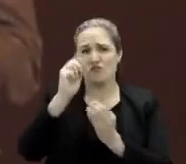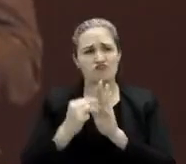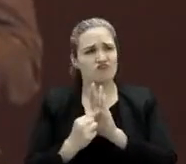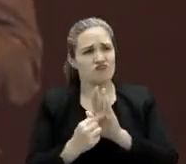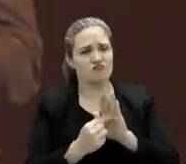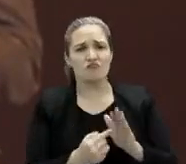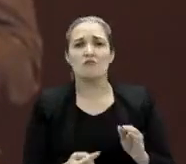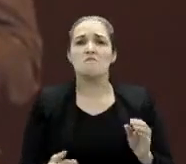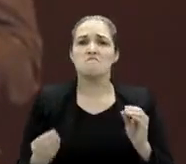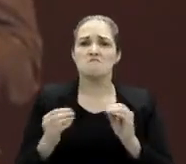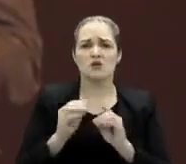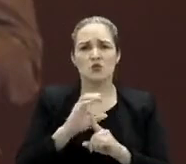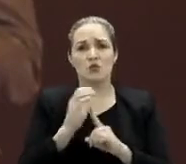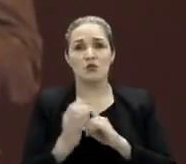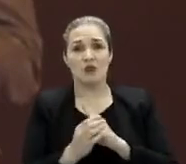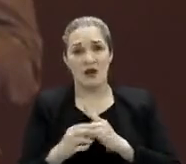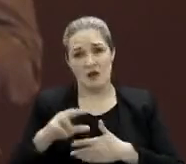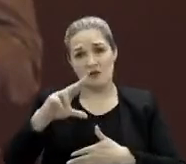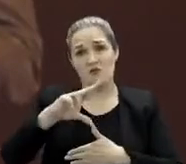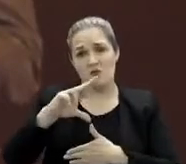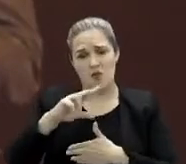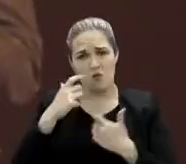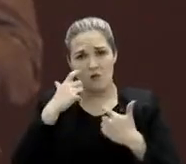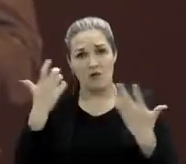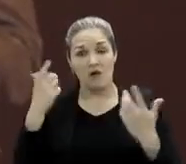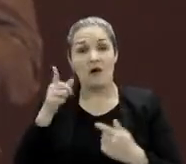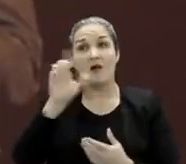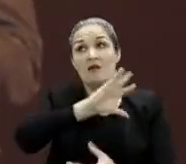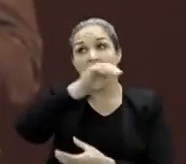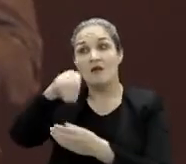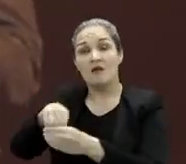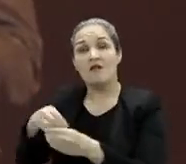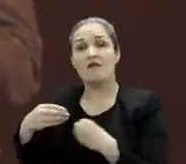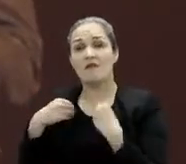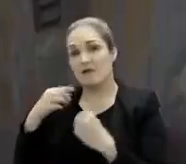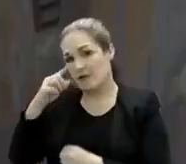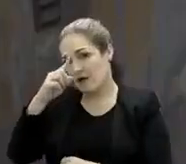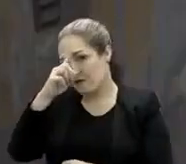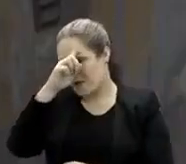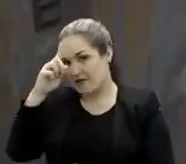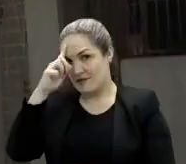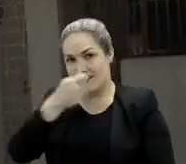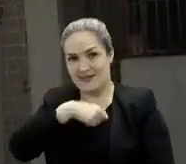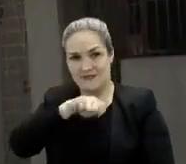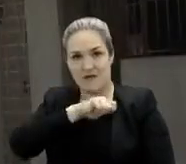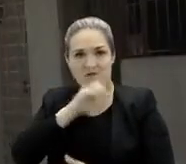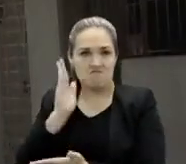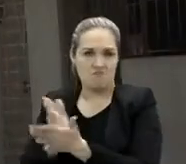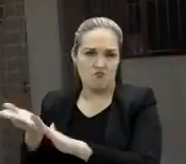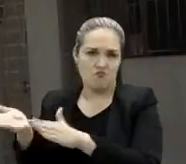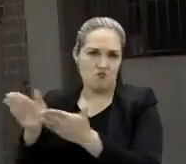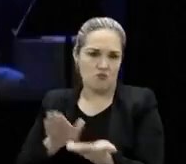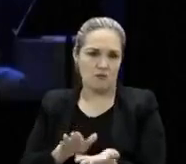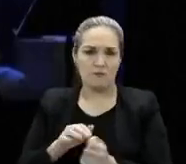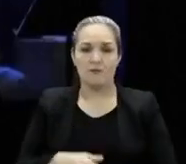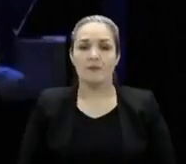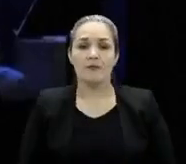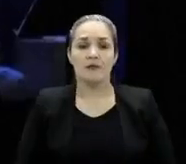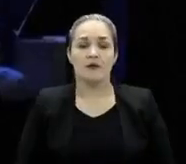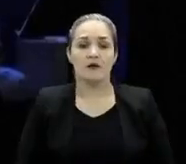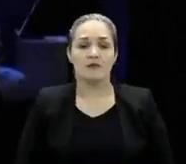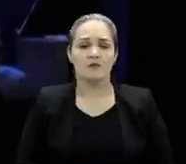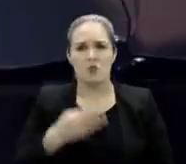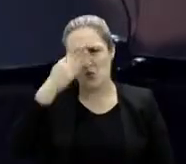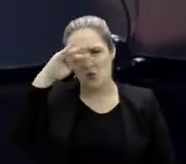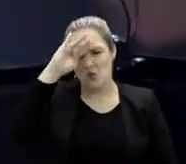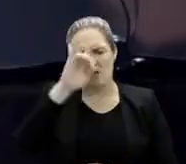Pasó sus últimos momentos hospitalizado en una clínica en Madrid, España. Cuba está de luto. Se fue para siempre